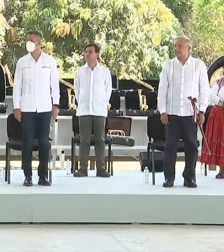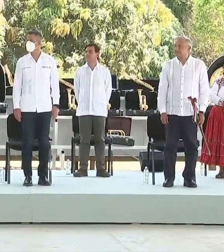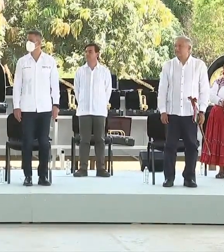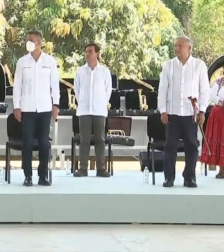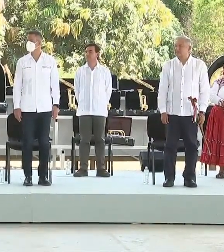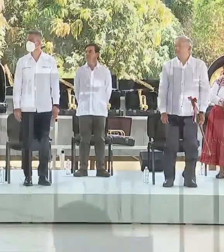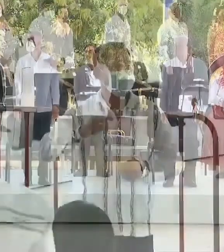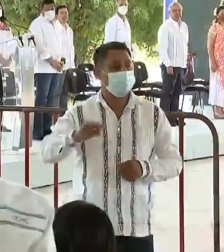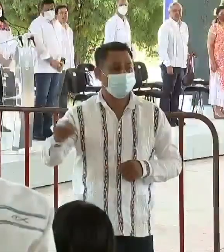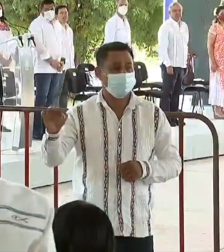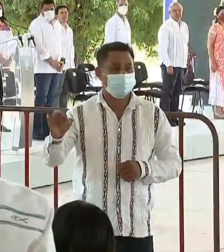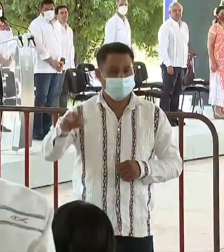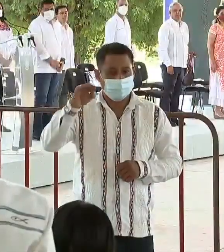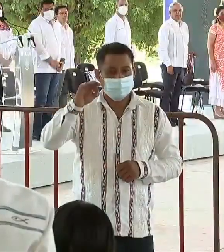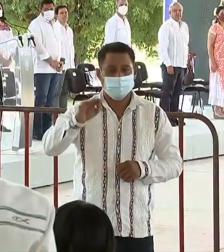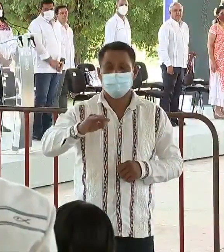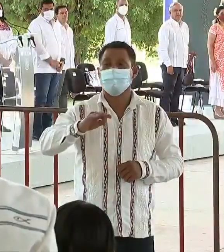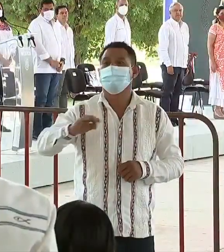Música